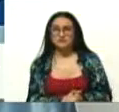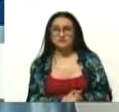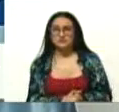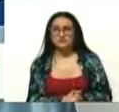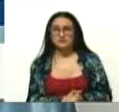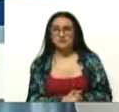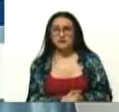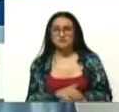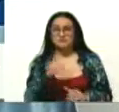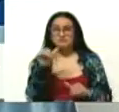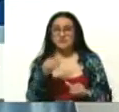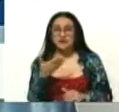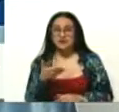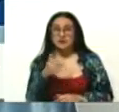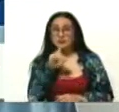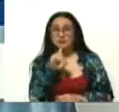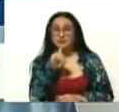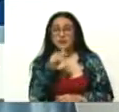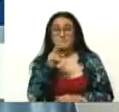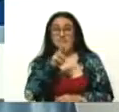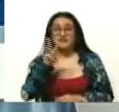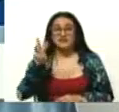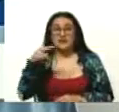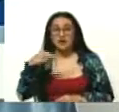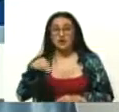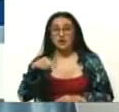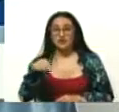Debemos destacar que el 23 de noviembre,